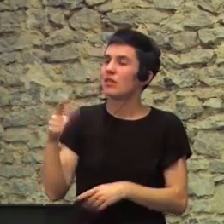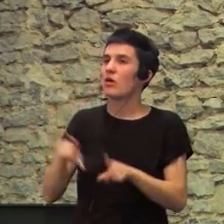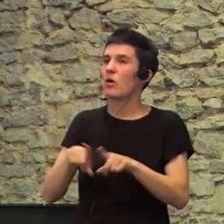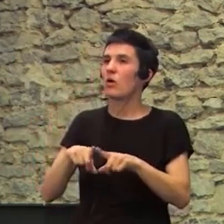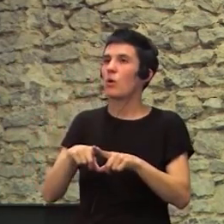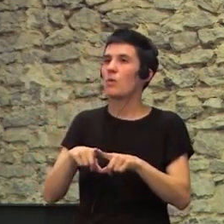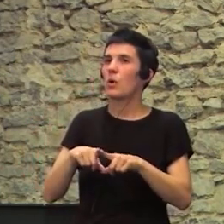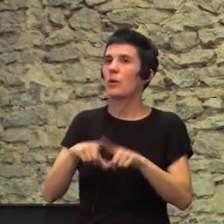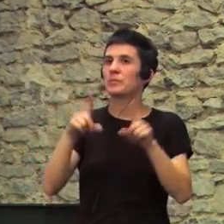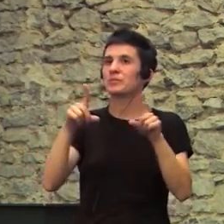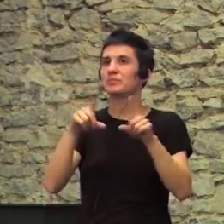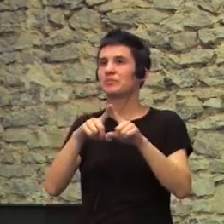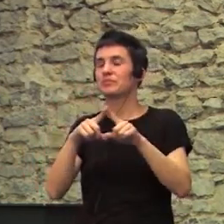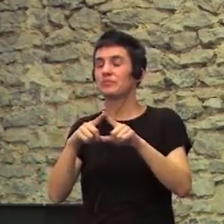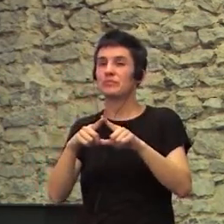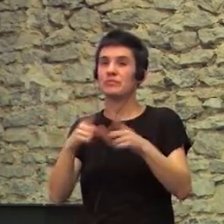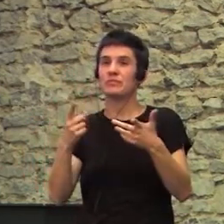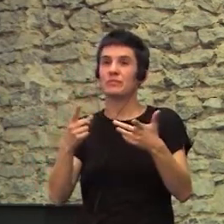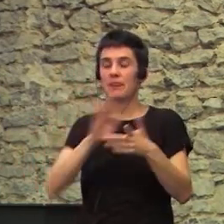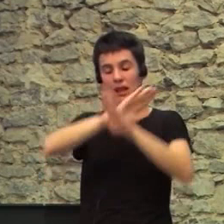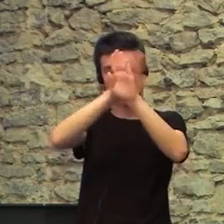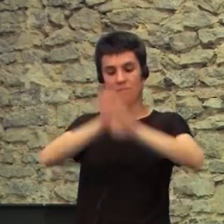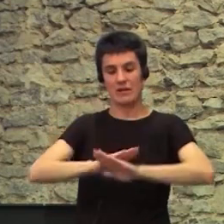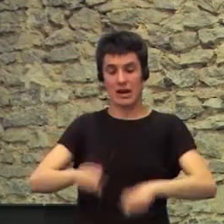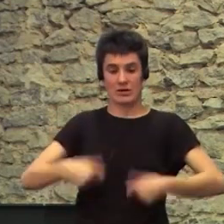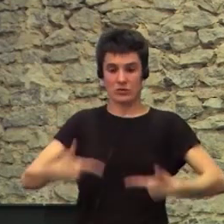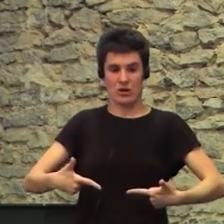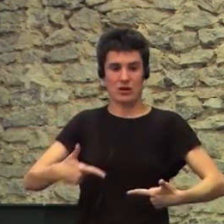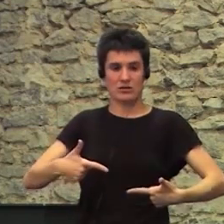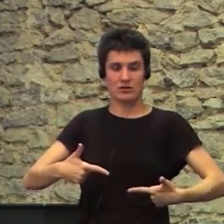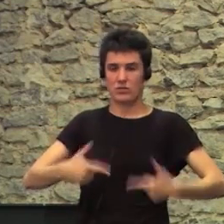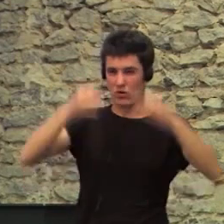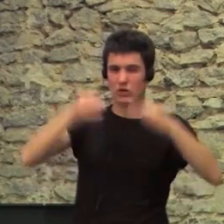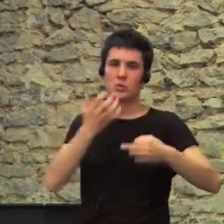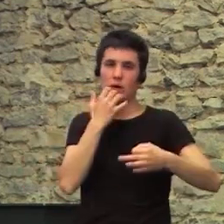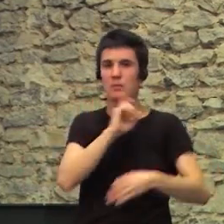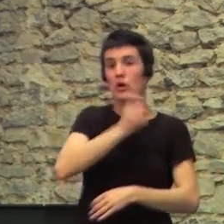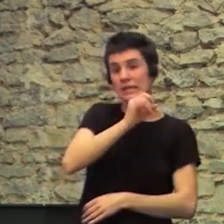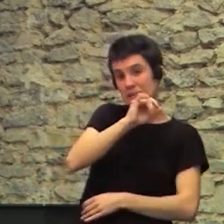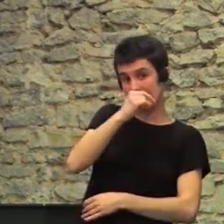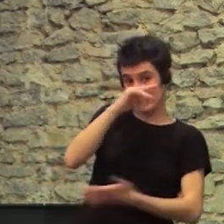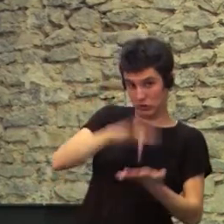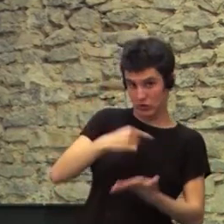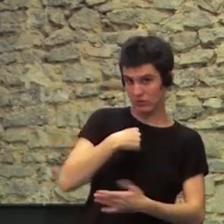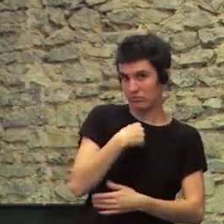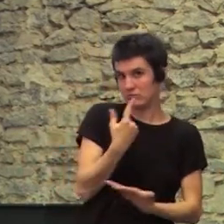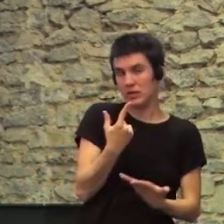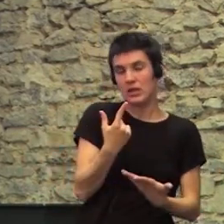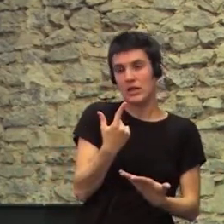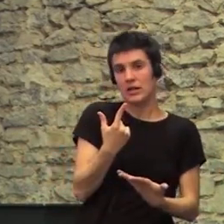heterosexual, de que un sexo biológico concreto, en este caso si eres, por ejemplo, XY de